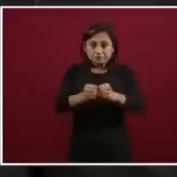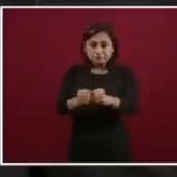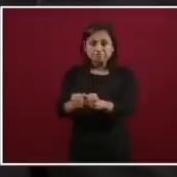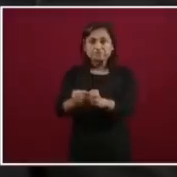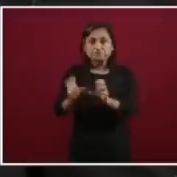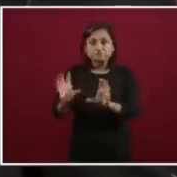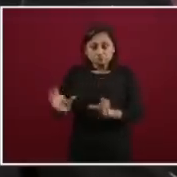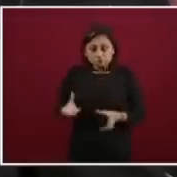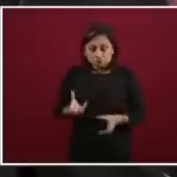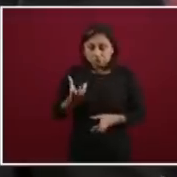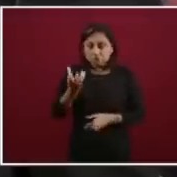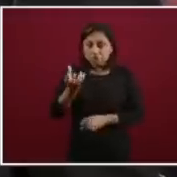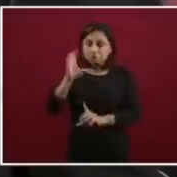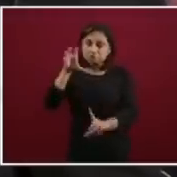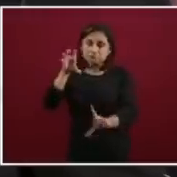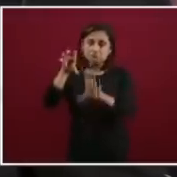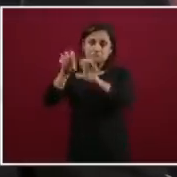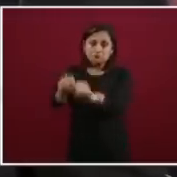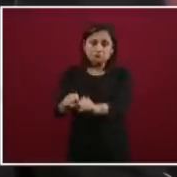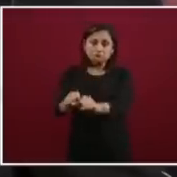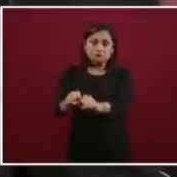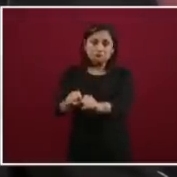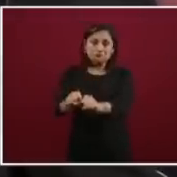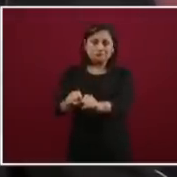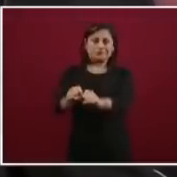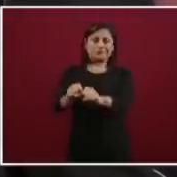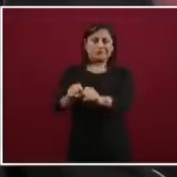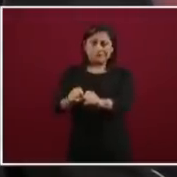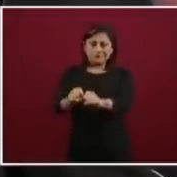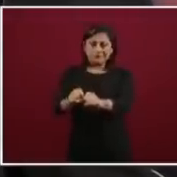y no pudieron no sirvió